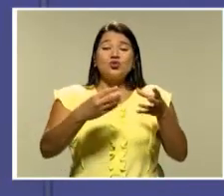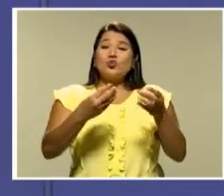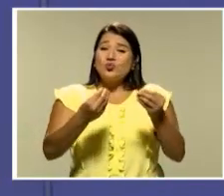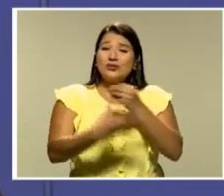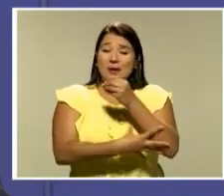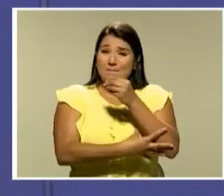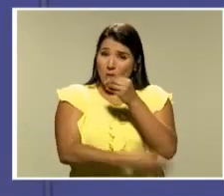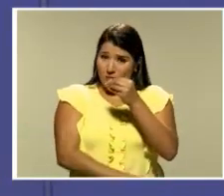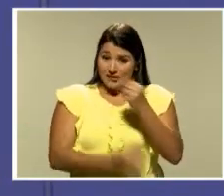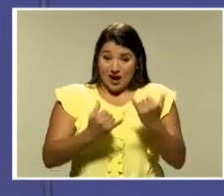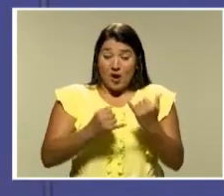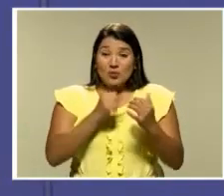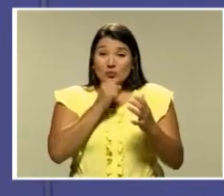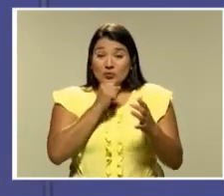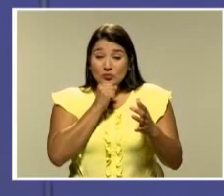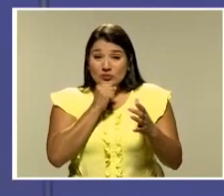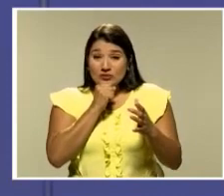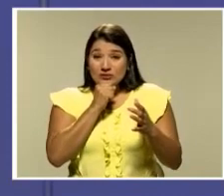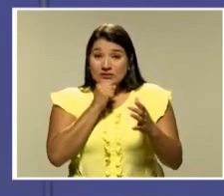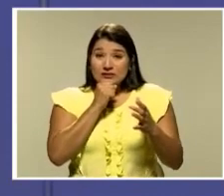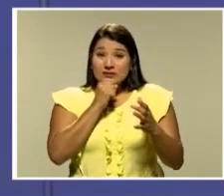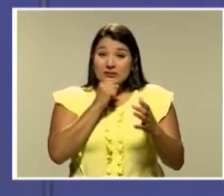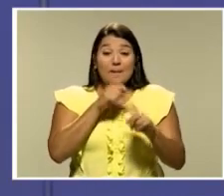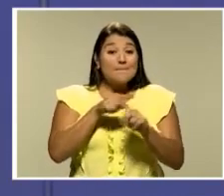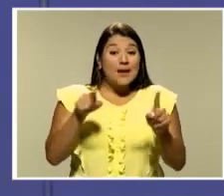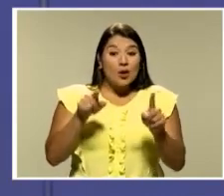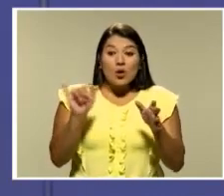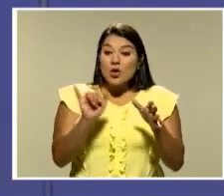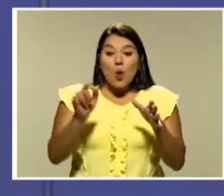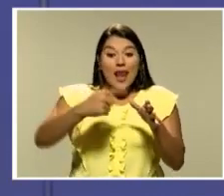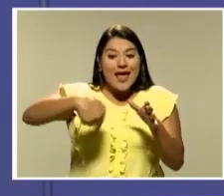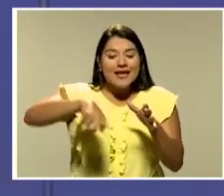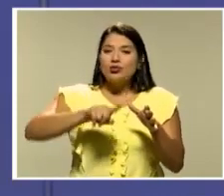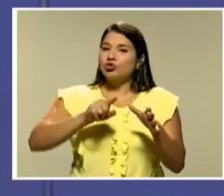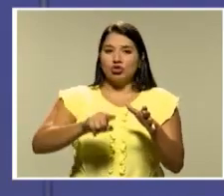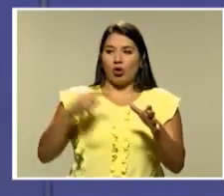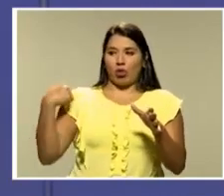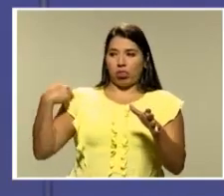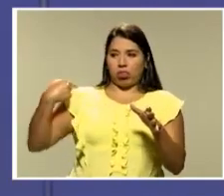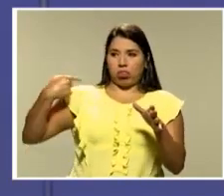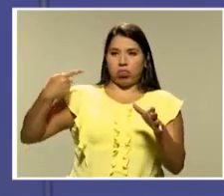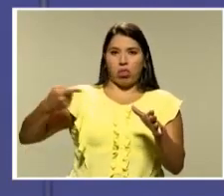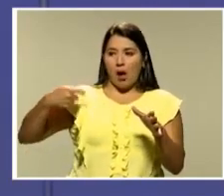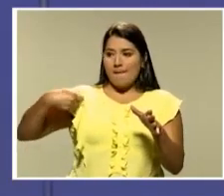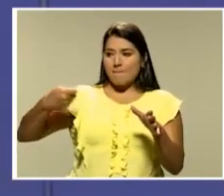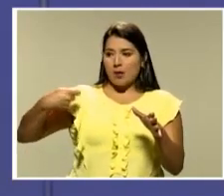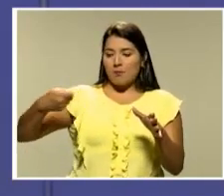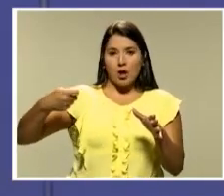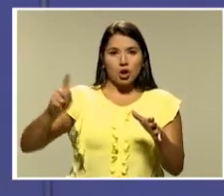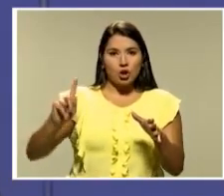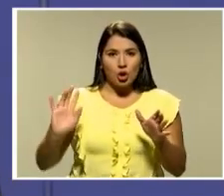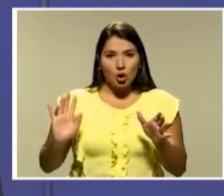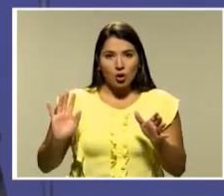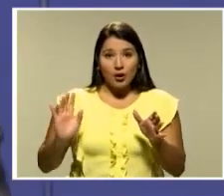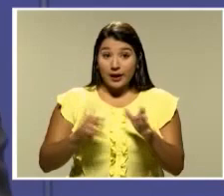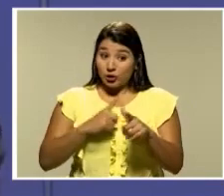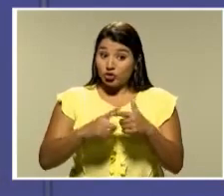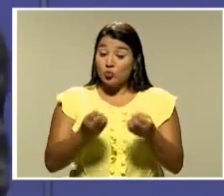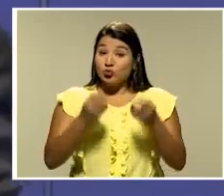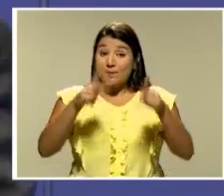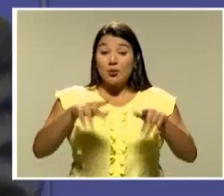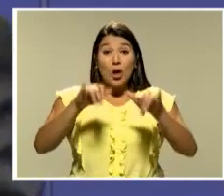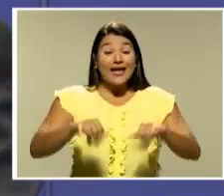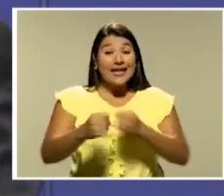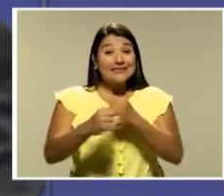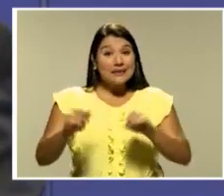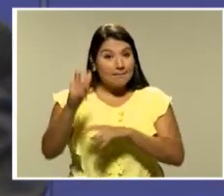vejez, pero tampoco contribuyó para tener una pensión en la vejez, se queda sin pensión del todo.